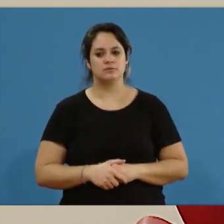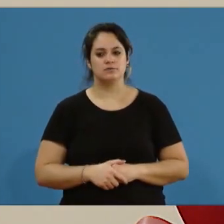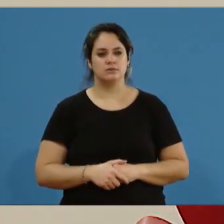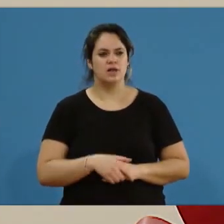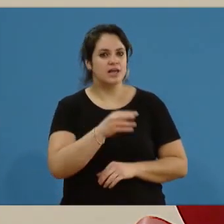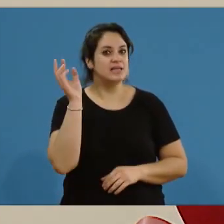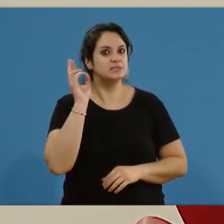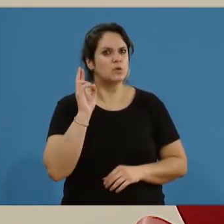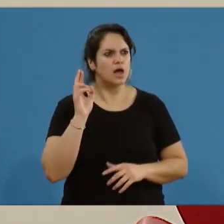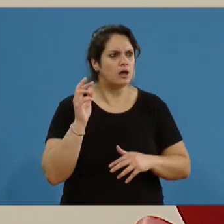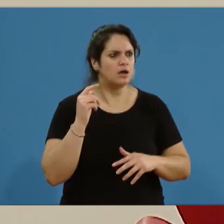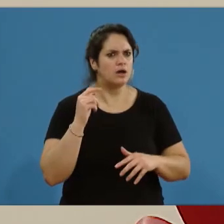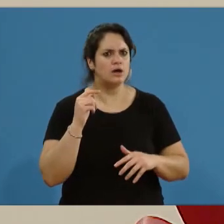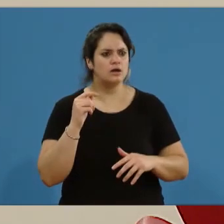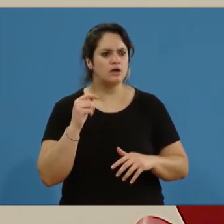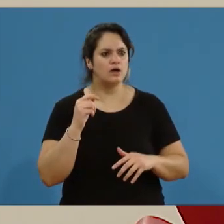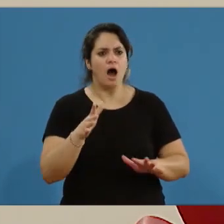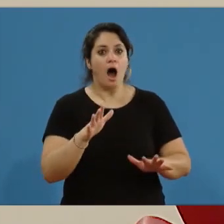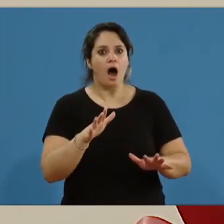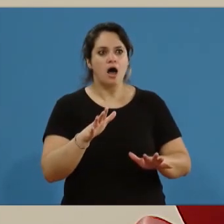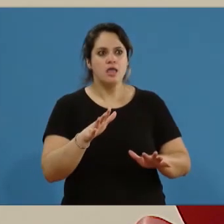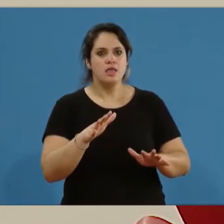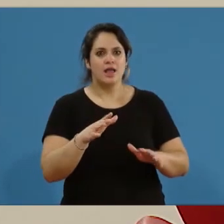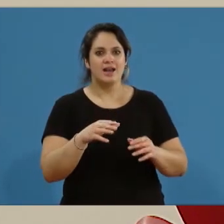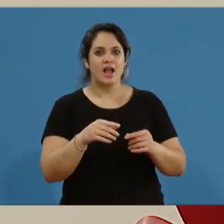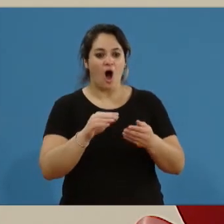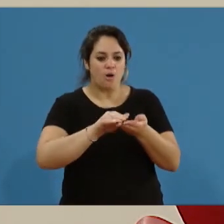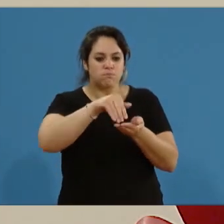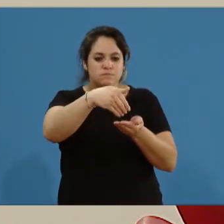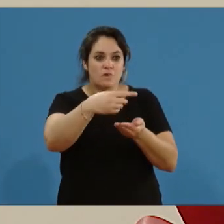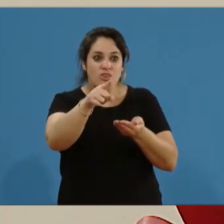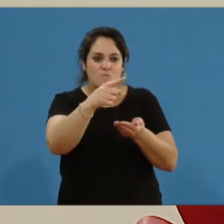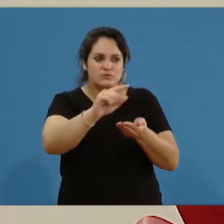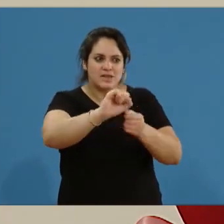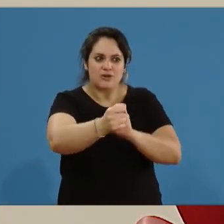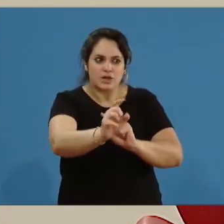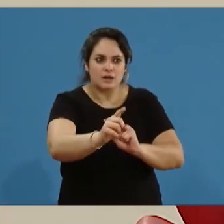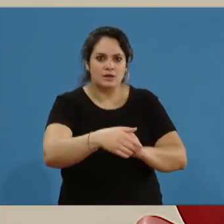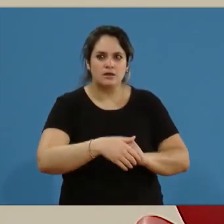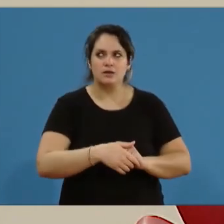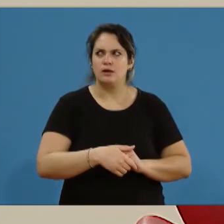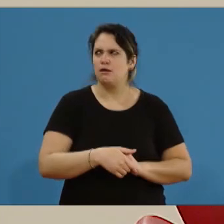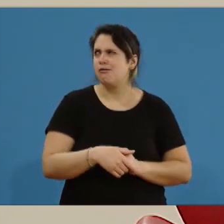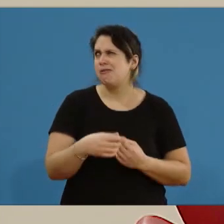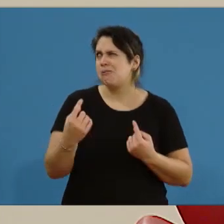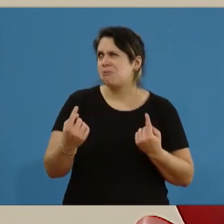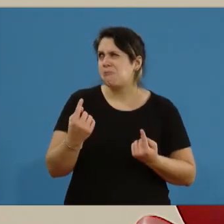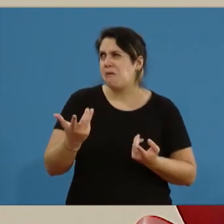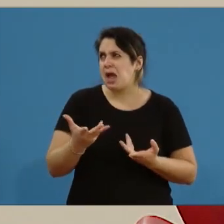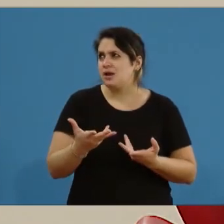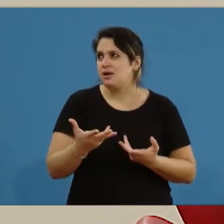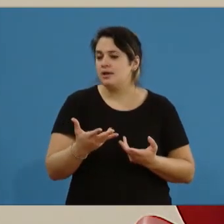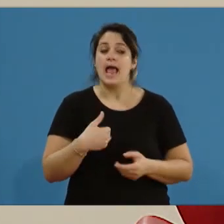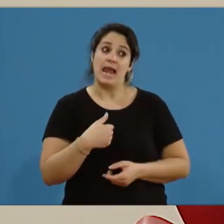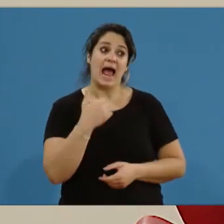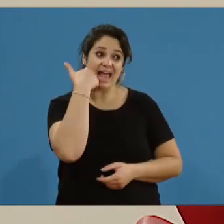¿Y ese ruido? ¿No habrás roto la cajita de música? ¿Cuál? La que